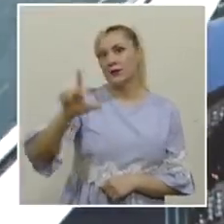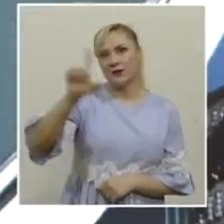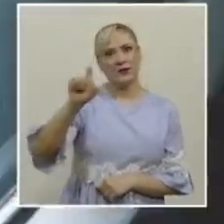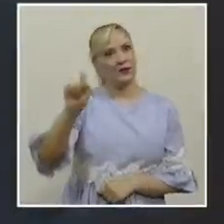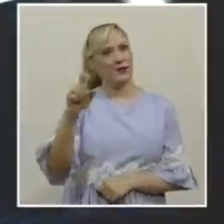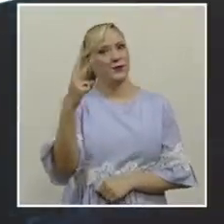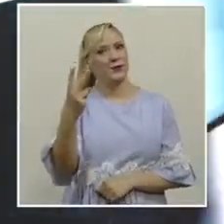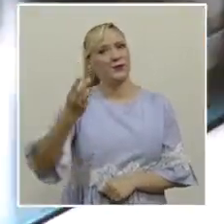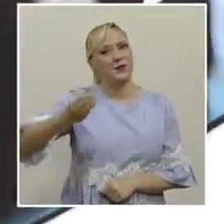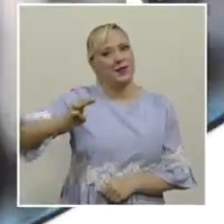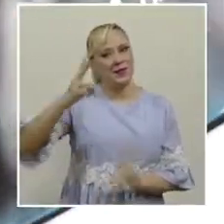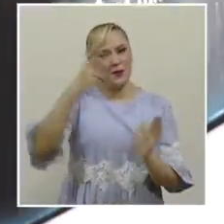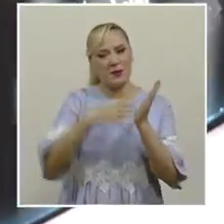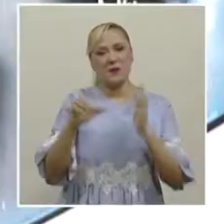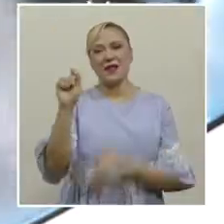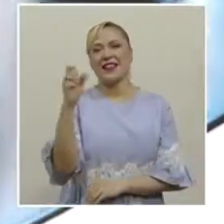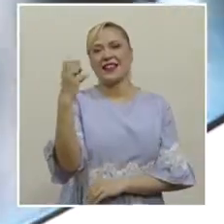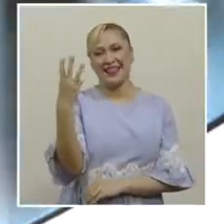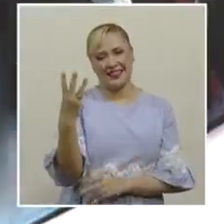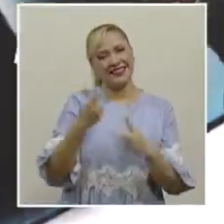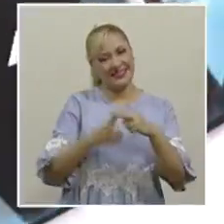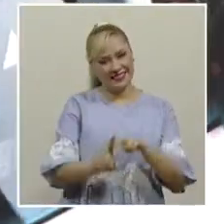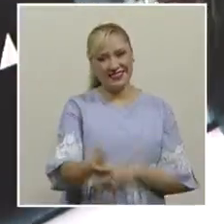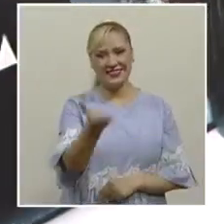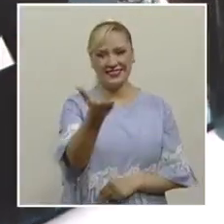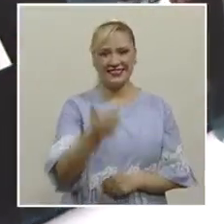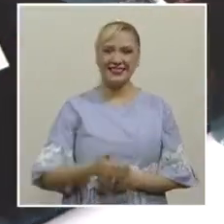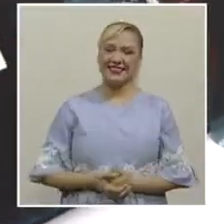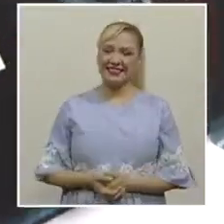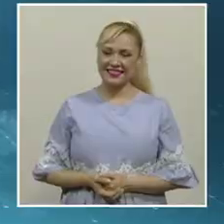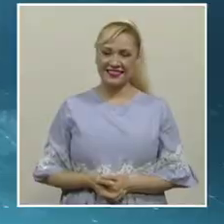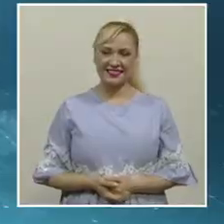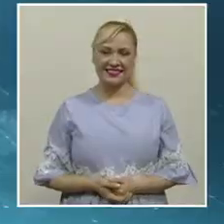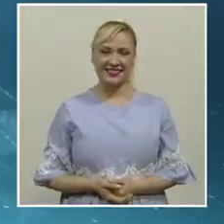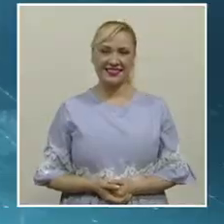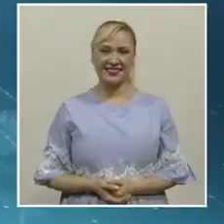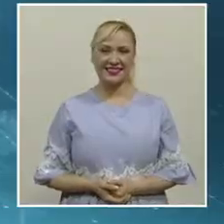22 de mayo del 2023. Comenzamos.